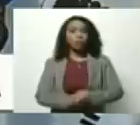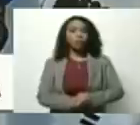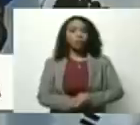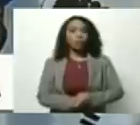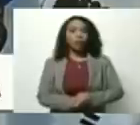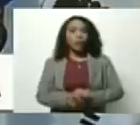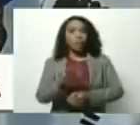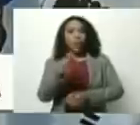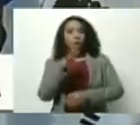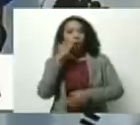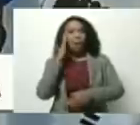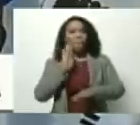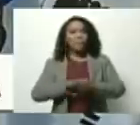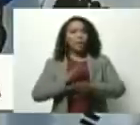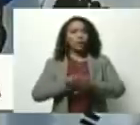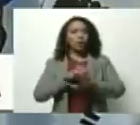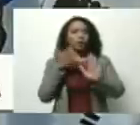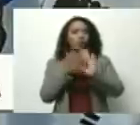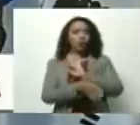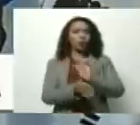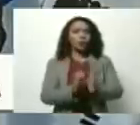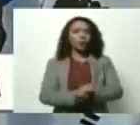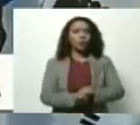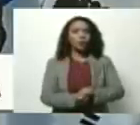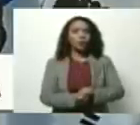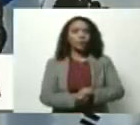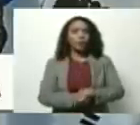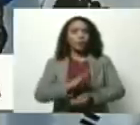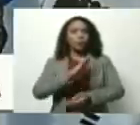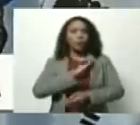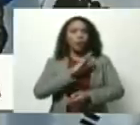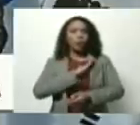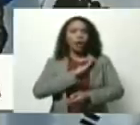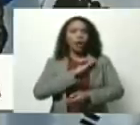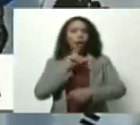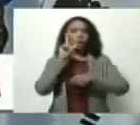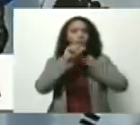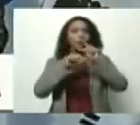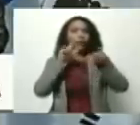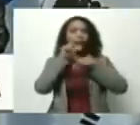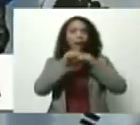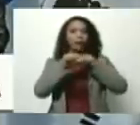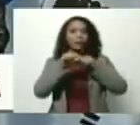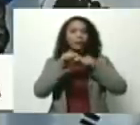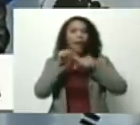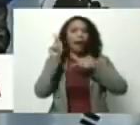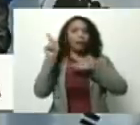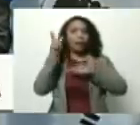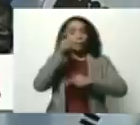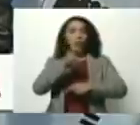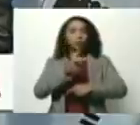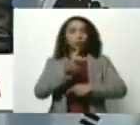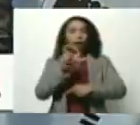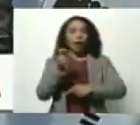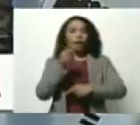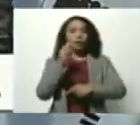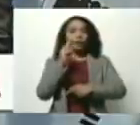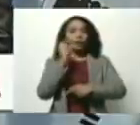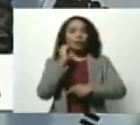una noción de lo que estoy hablando, lo que en su propia cuenta Twitter este ciudadano Guillermo González